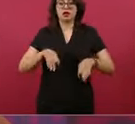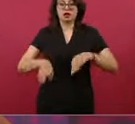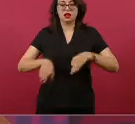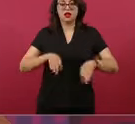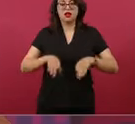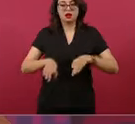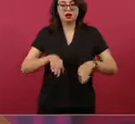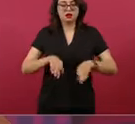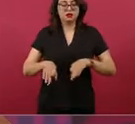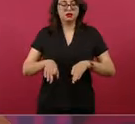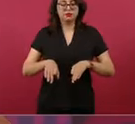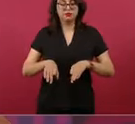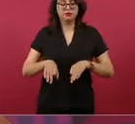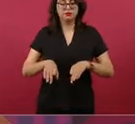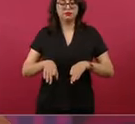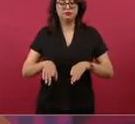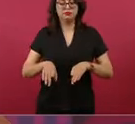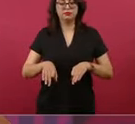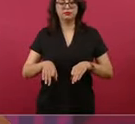que